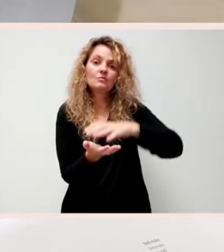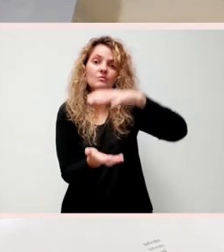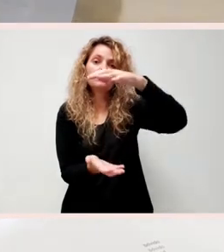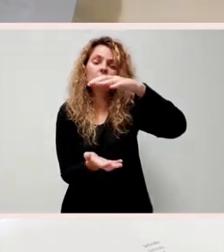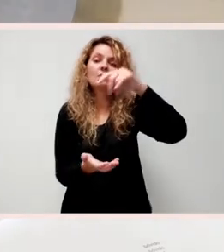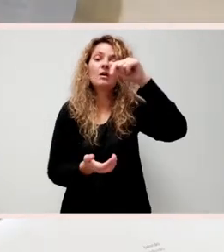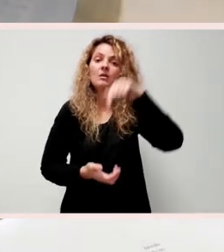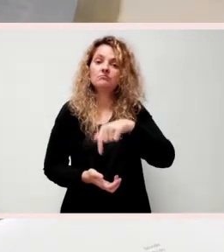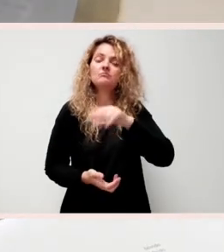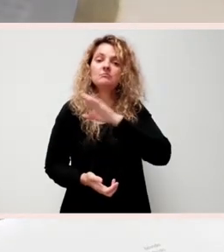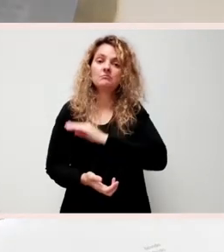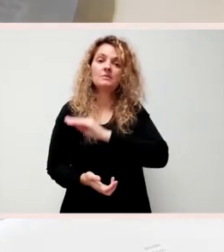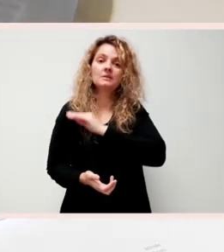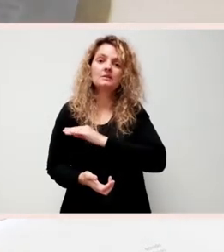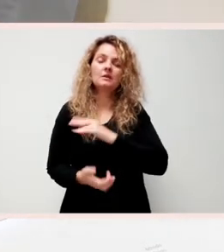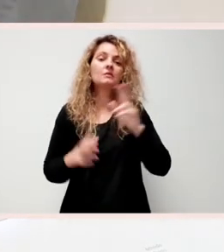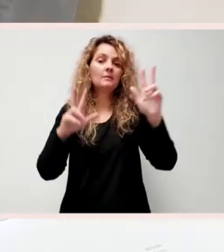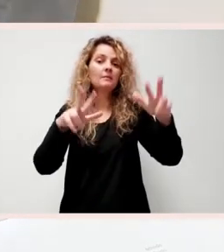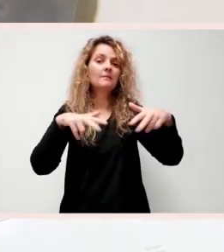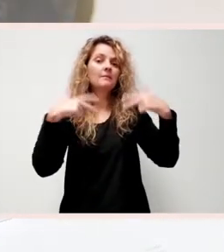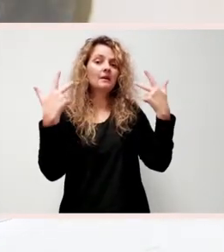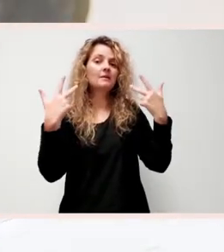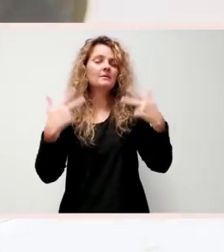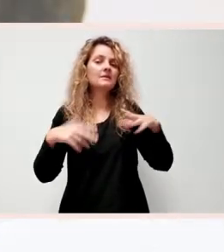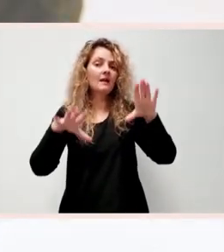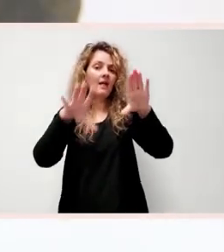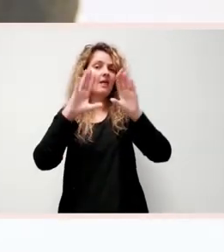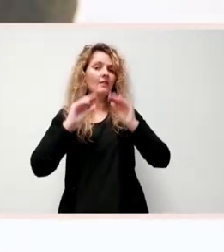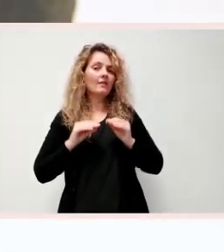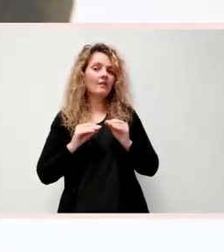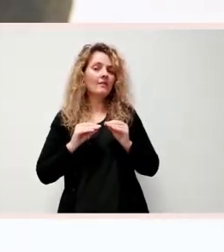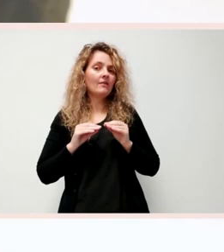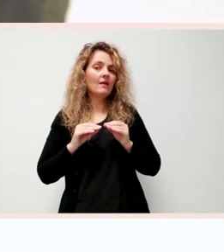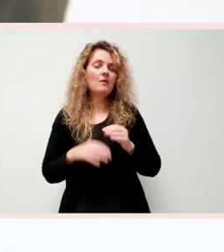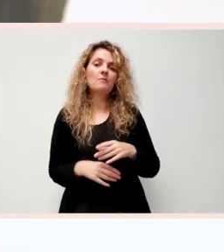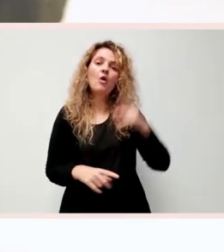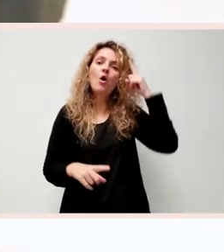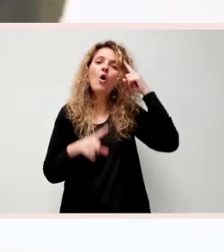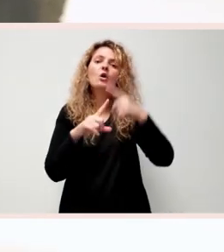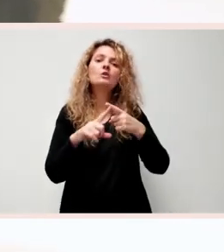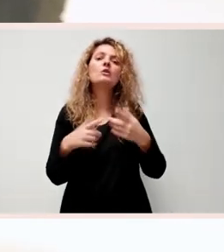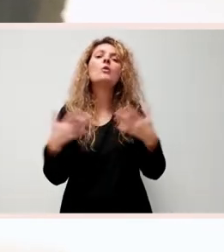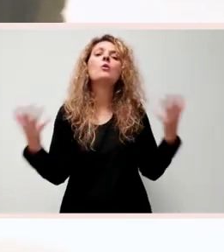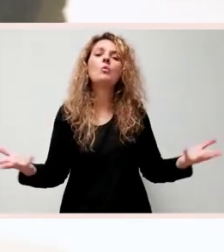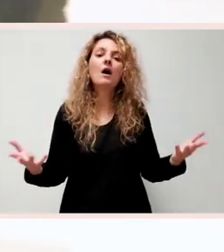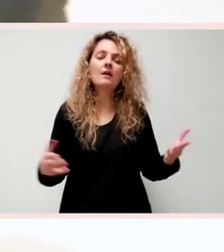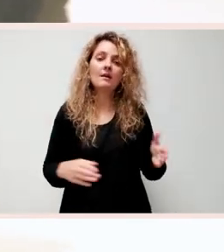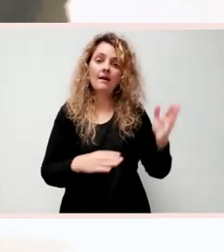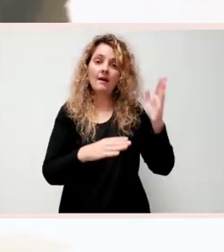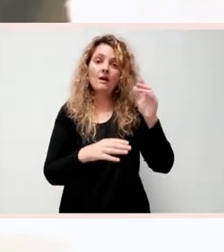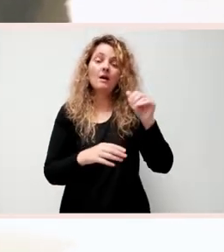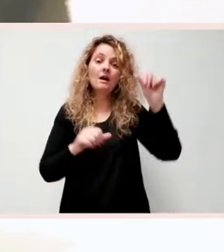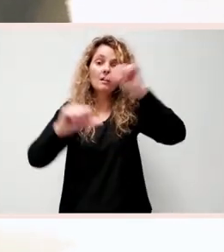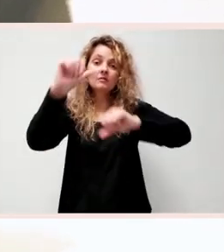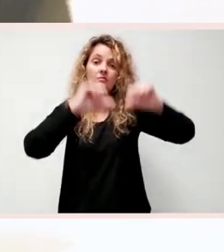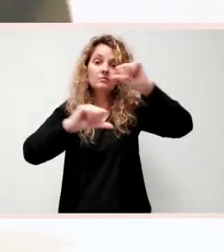caldeiro, aproveitando ese volumen que o permite. Isto podería facerse ben para facer queima de sustancias e con